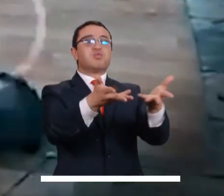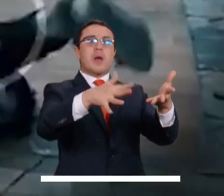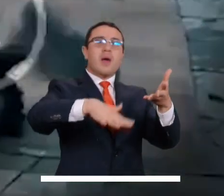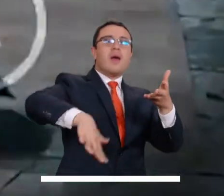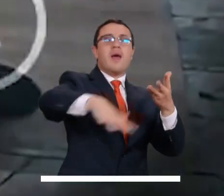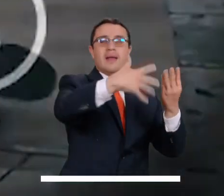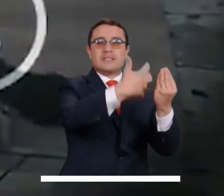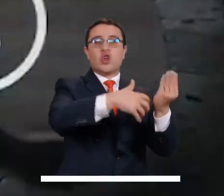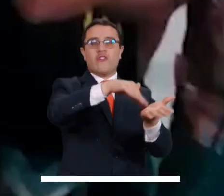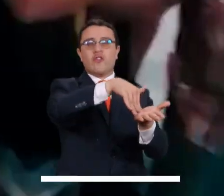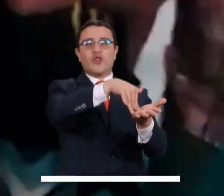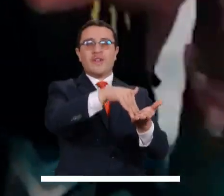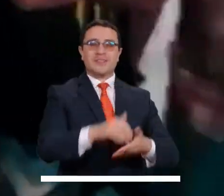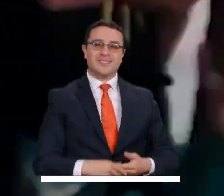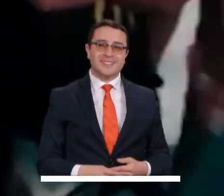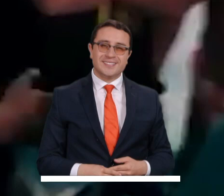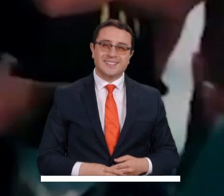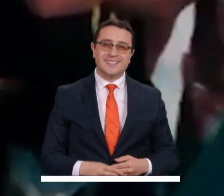Ibagué.